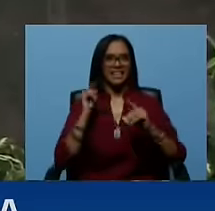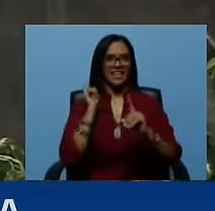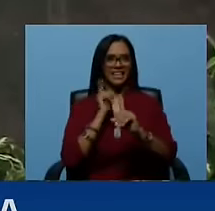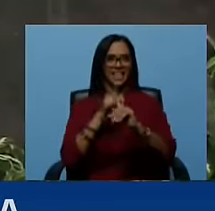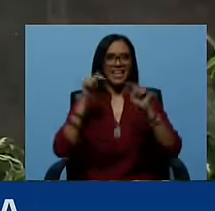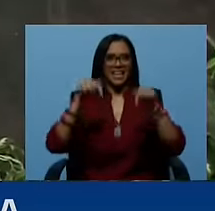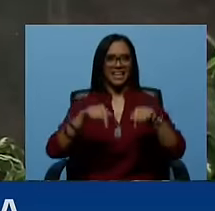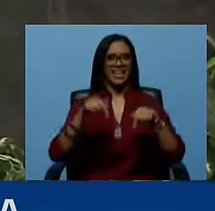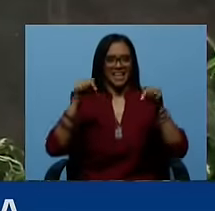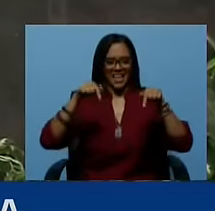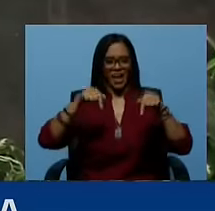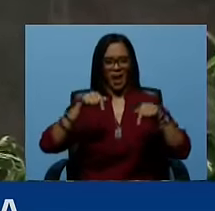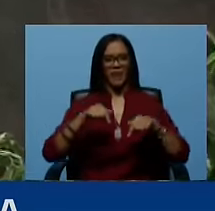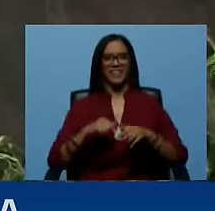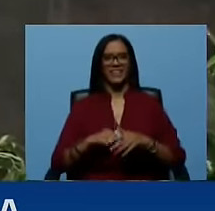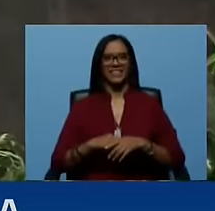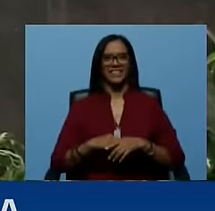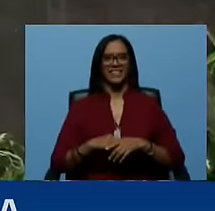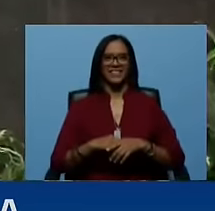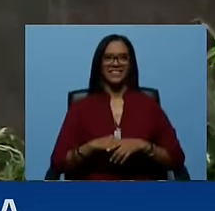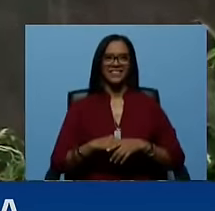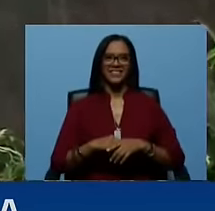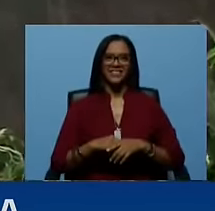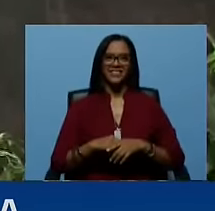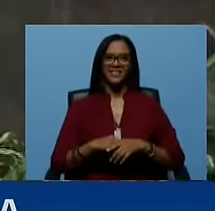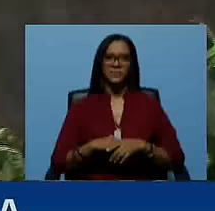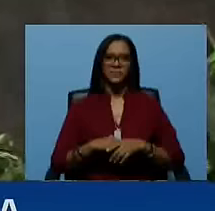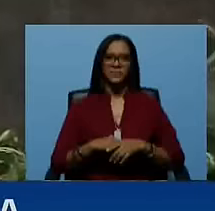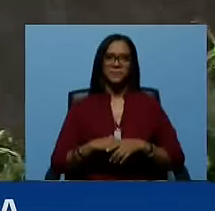ahorita, desde hoy. Y